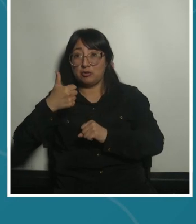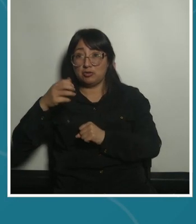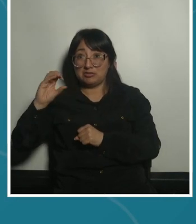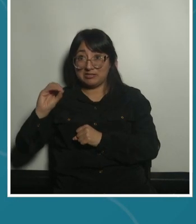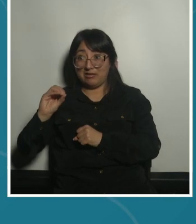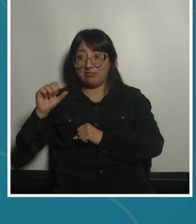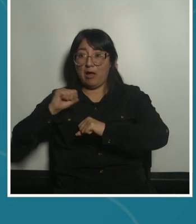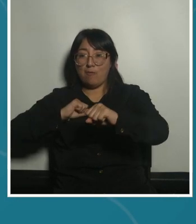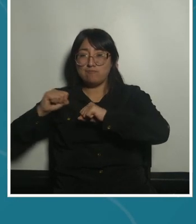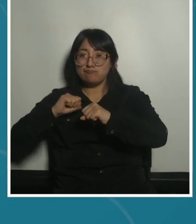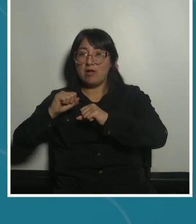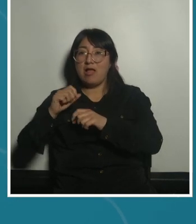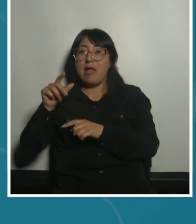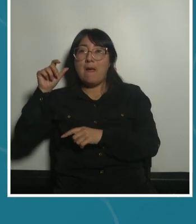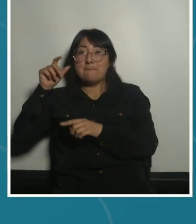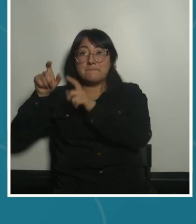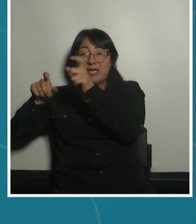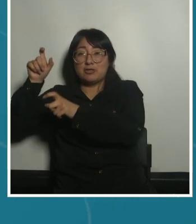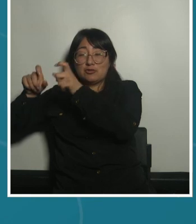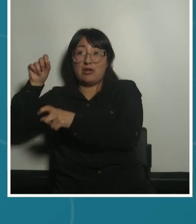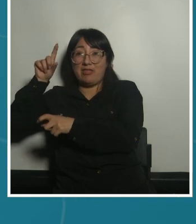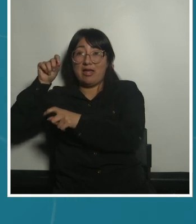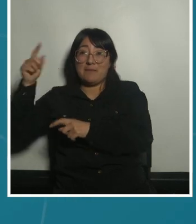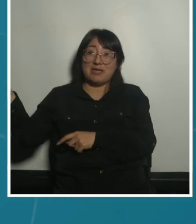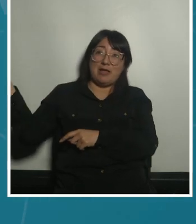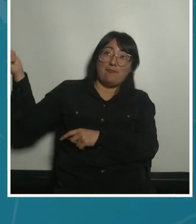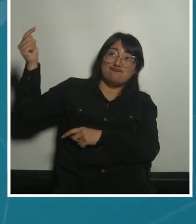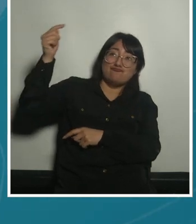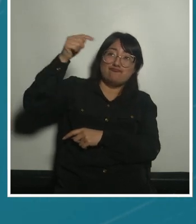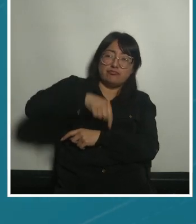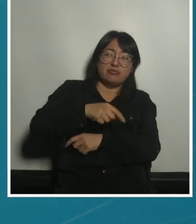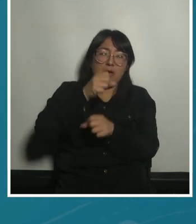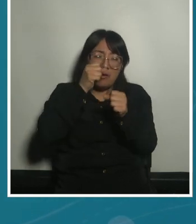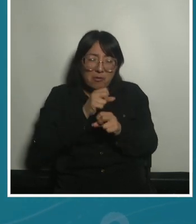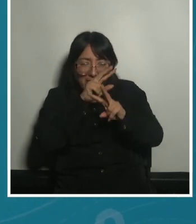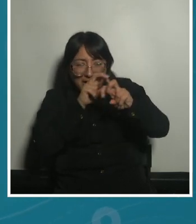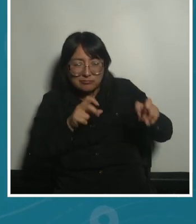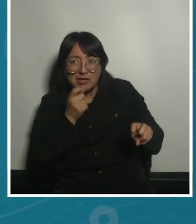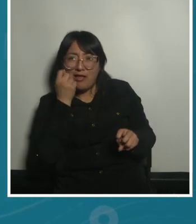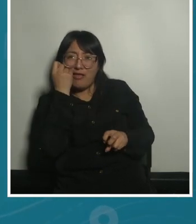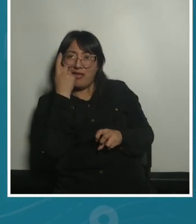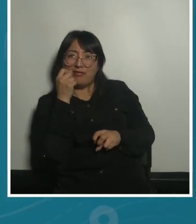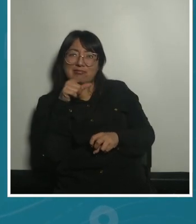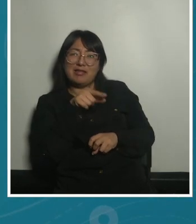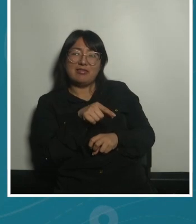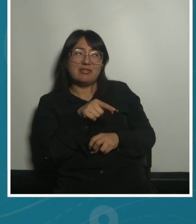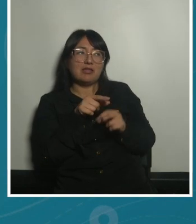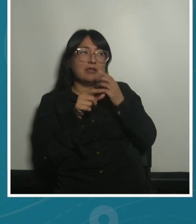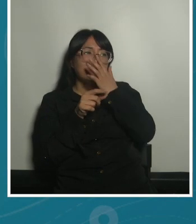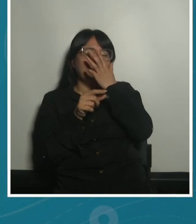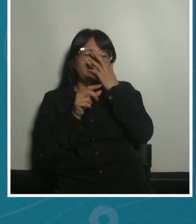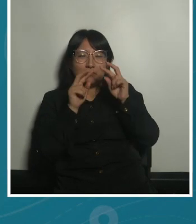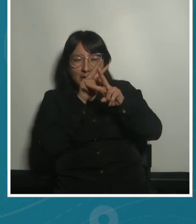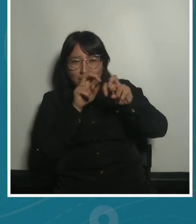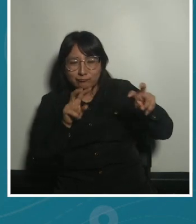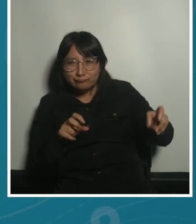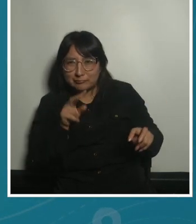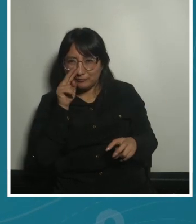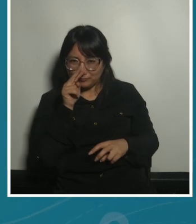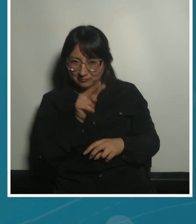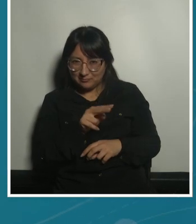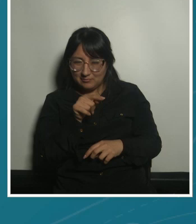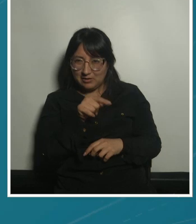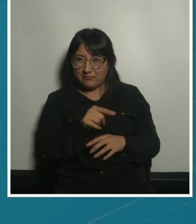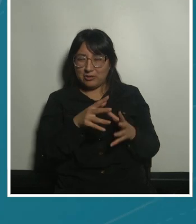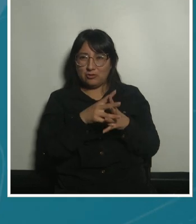de Alemania para ayudarnos a entender los suelos de fundaciones donde estaban localizándose y proyectándose